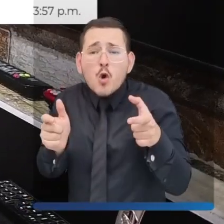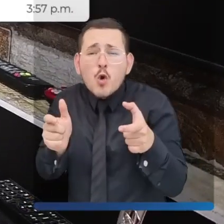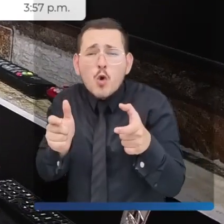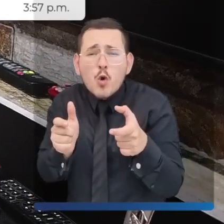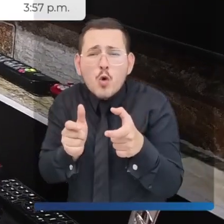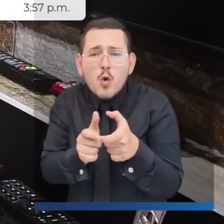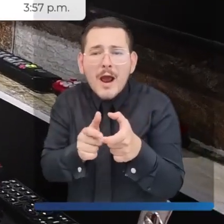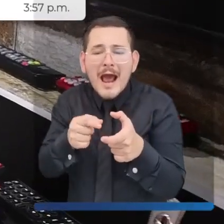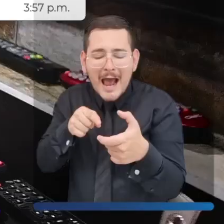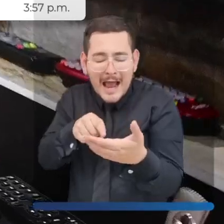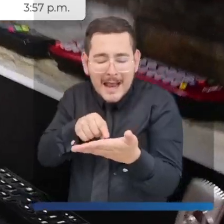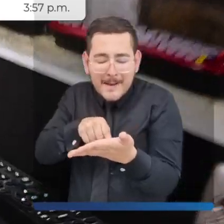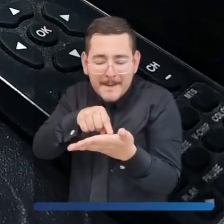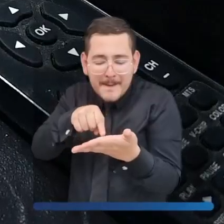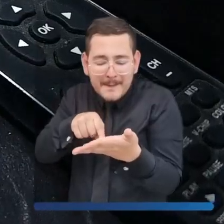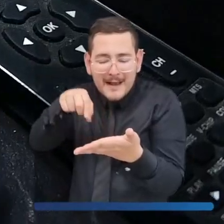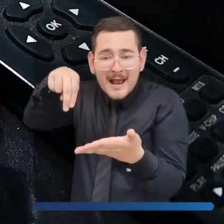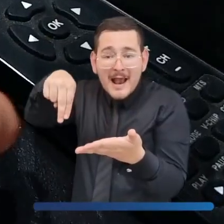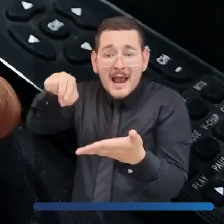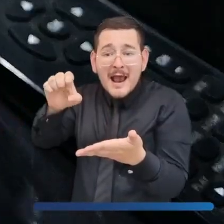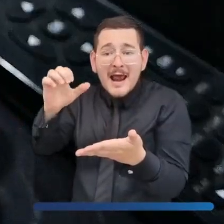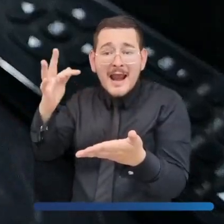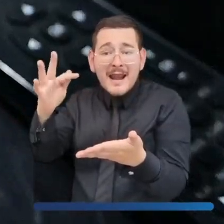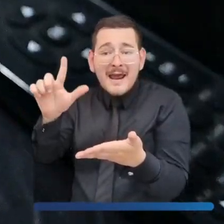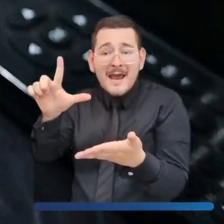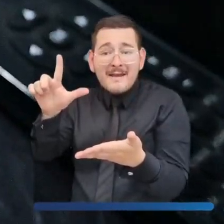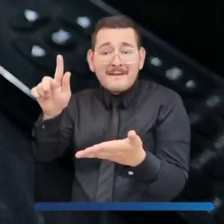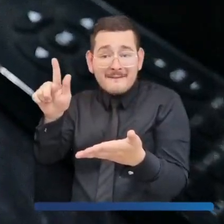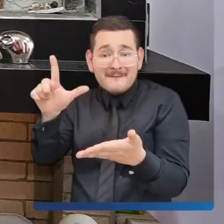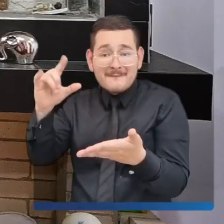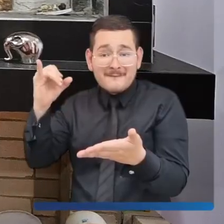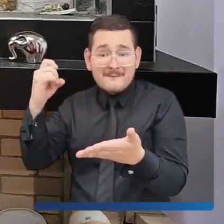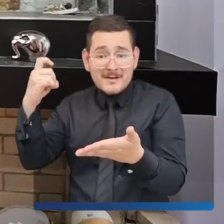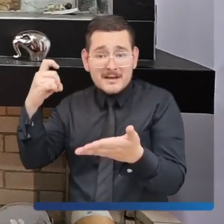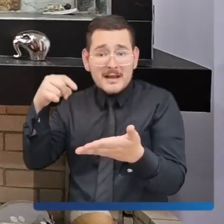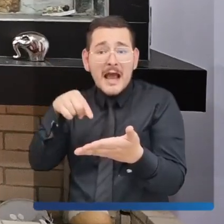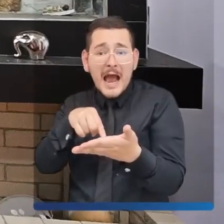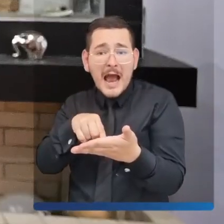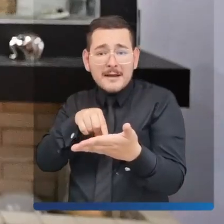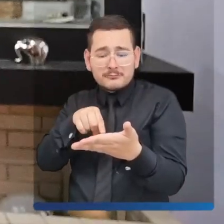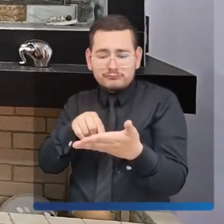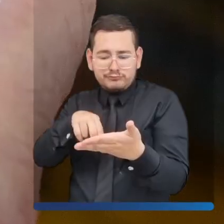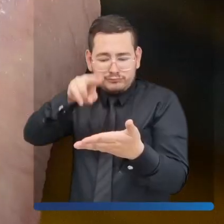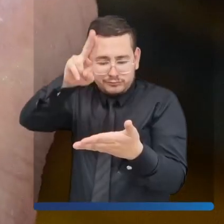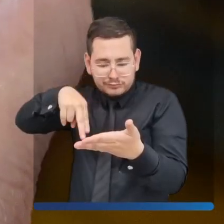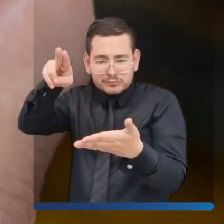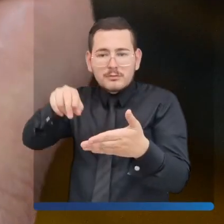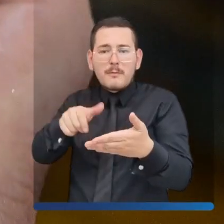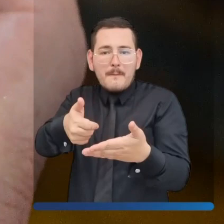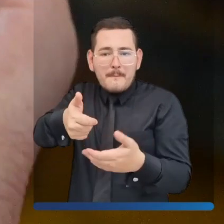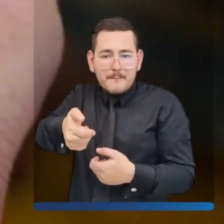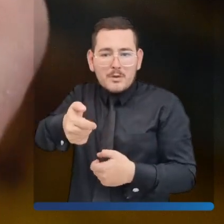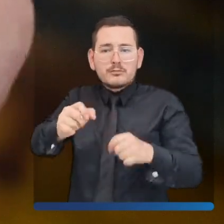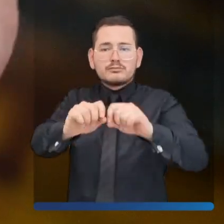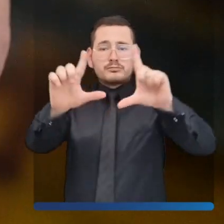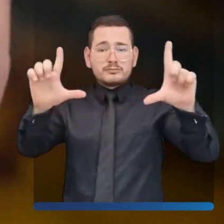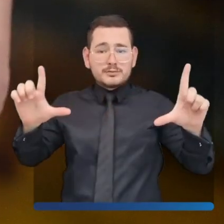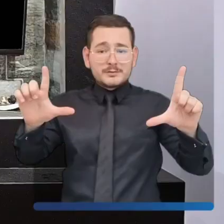Mamá, coja el control más pequeño con el botón que dice Netflix y prenda el televisor.